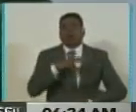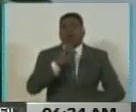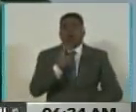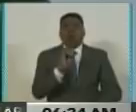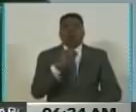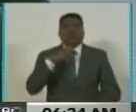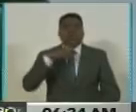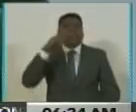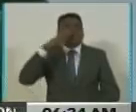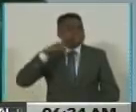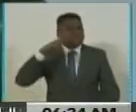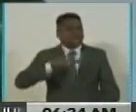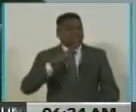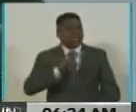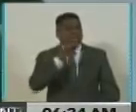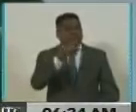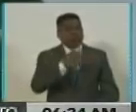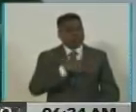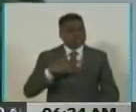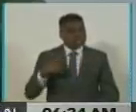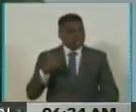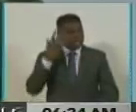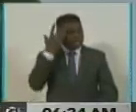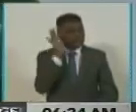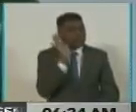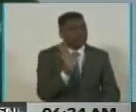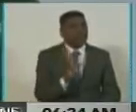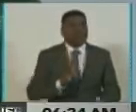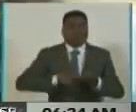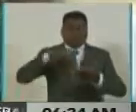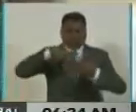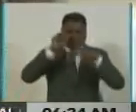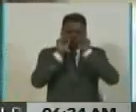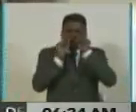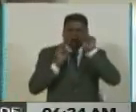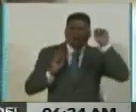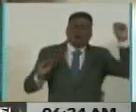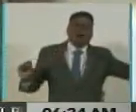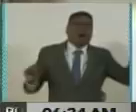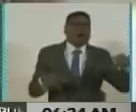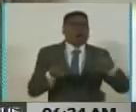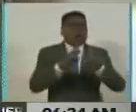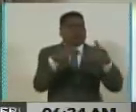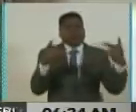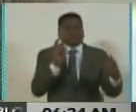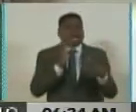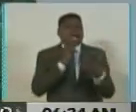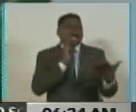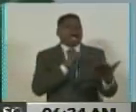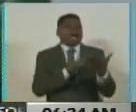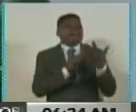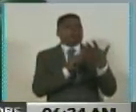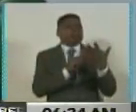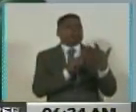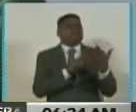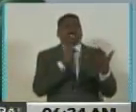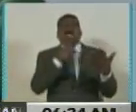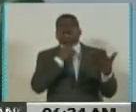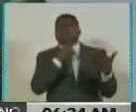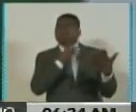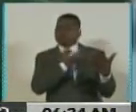la verdad en la cual tú quieres creer. Tú te levantas en la mañana y dices, bueno, yo voy a acudir a este grupo de medios porque me está reseñando la verdad con la que yo me